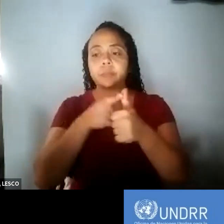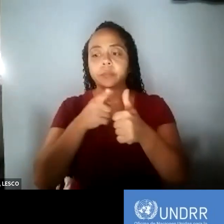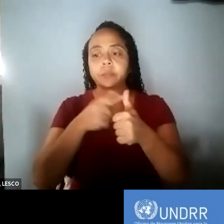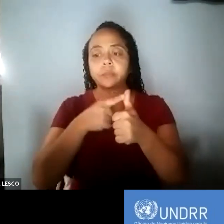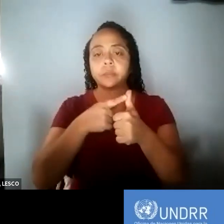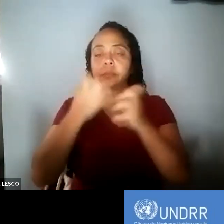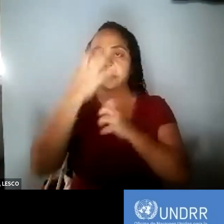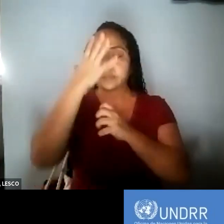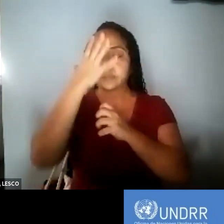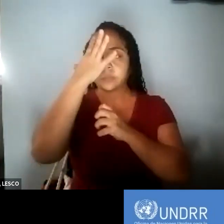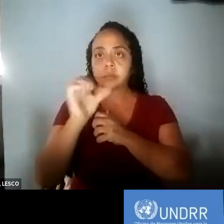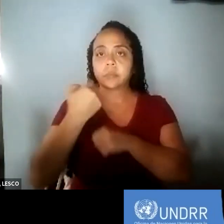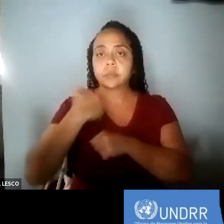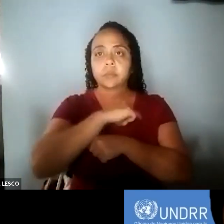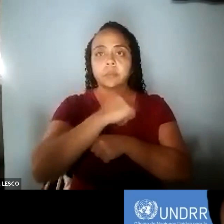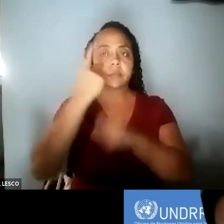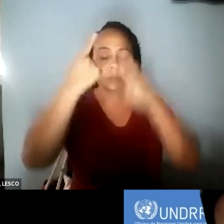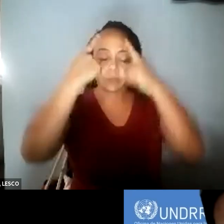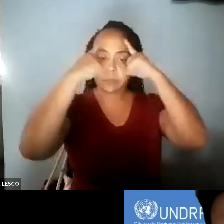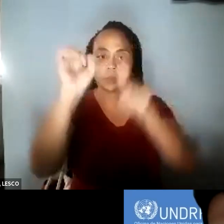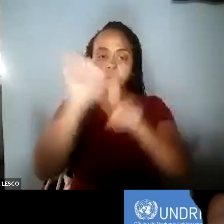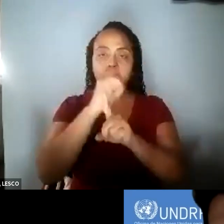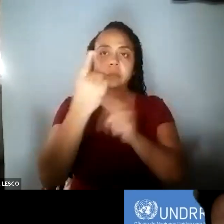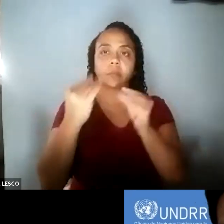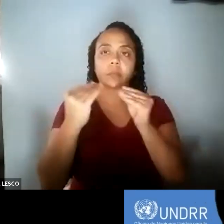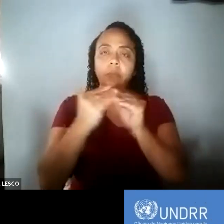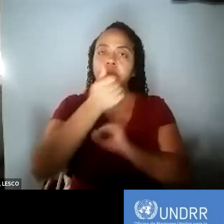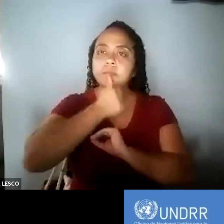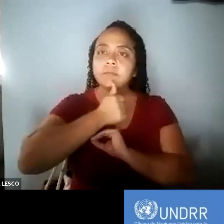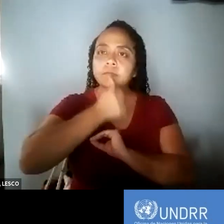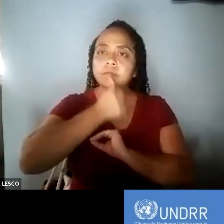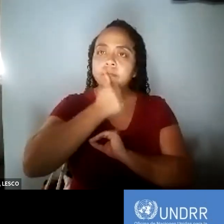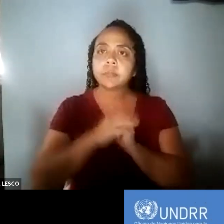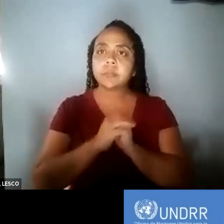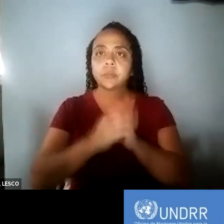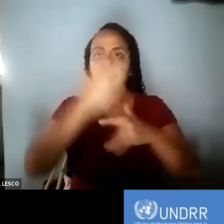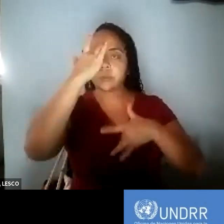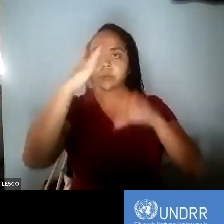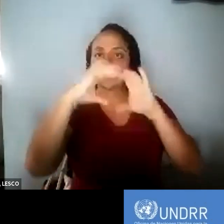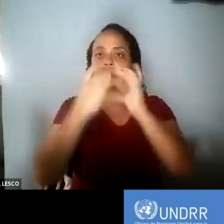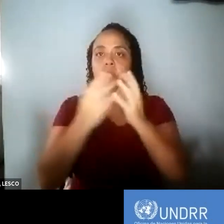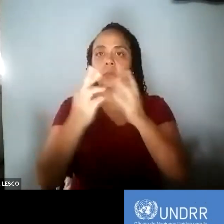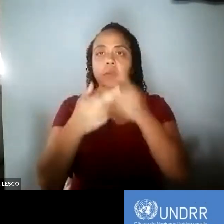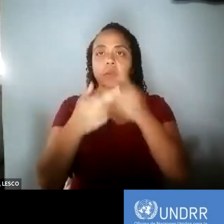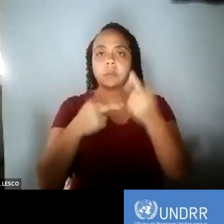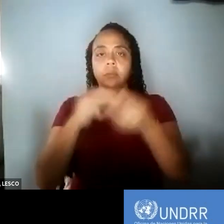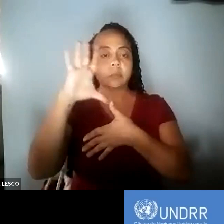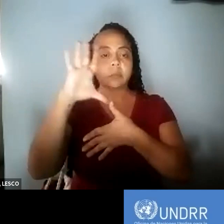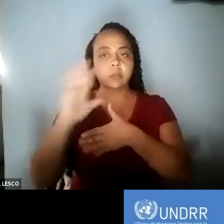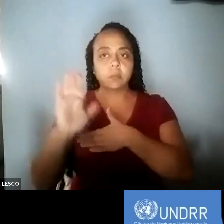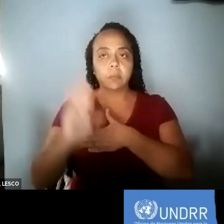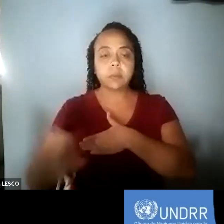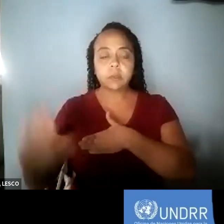a verlo para ver sólidas sociedades más resilientes antes de la pandemia la región de las américas en calidad sólo el